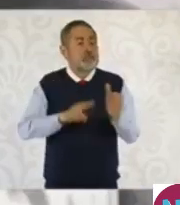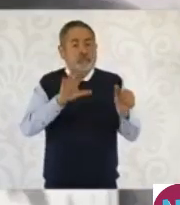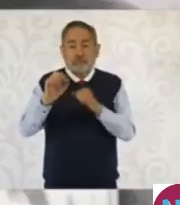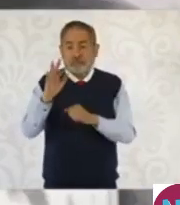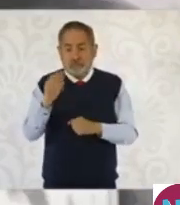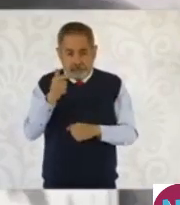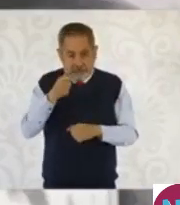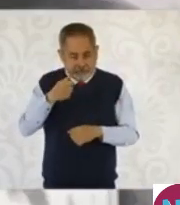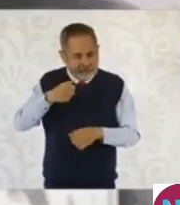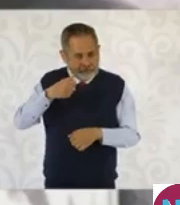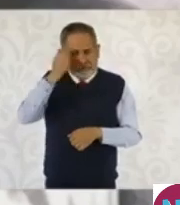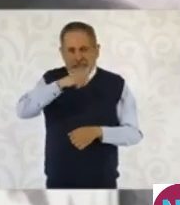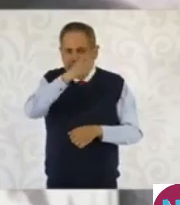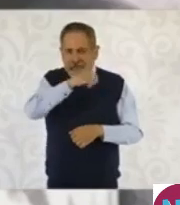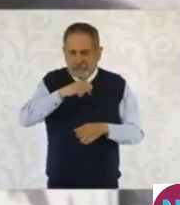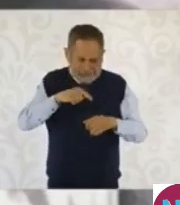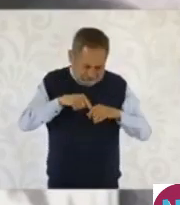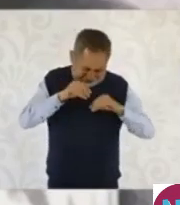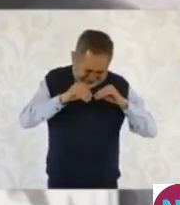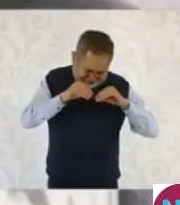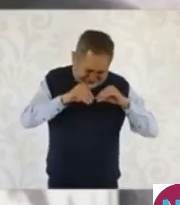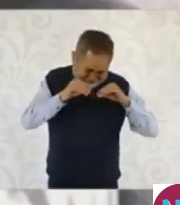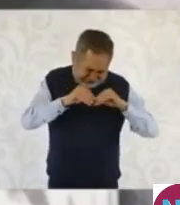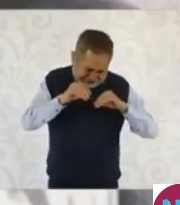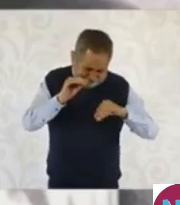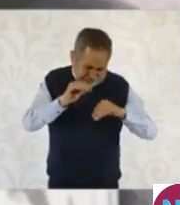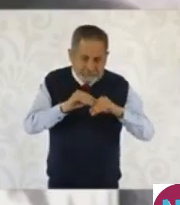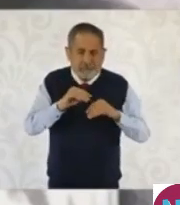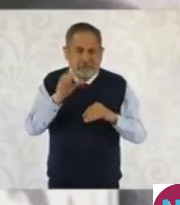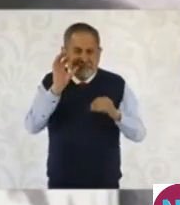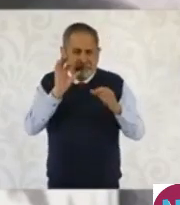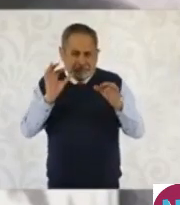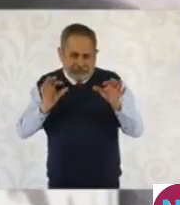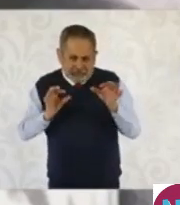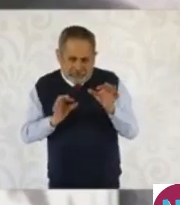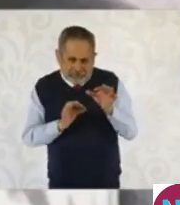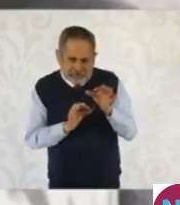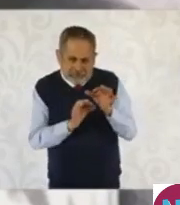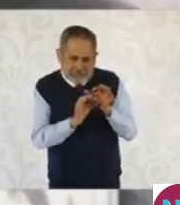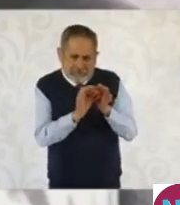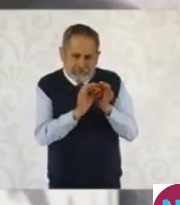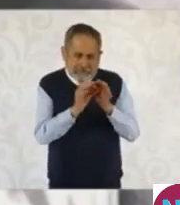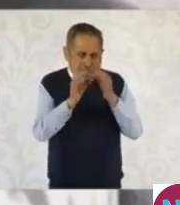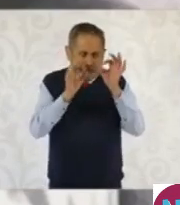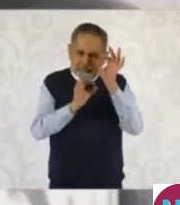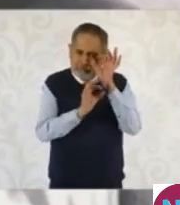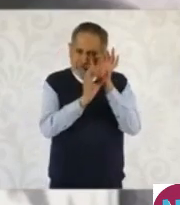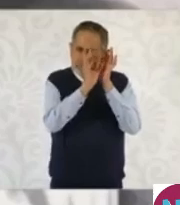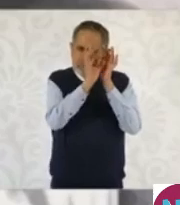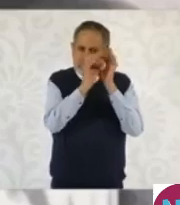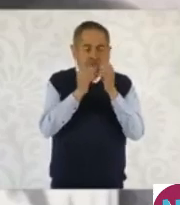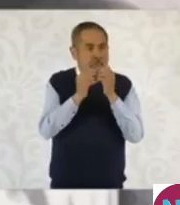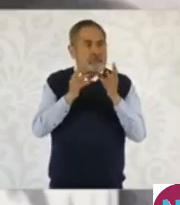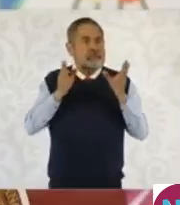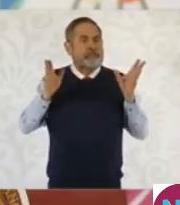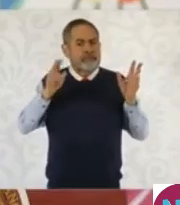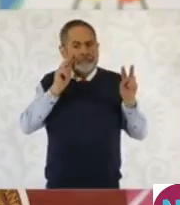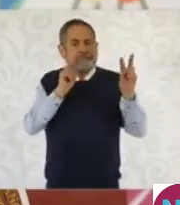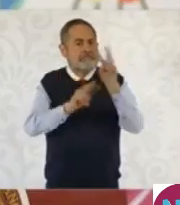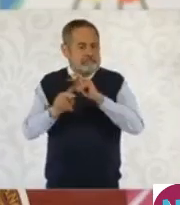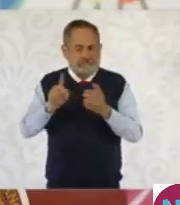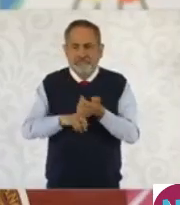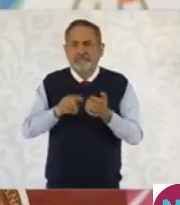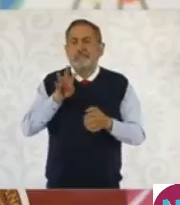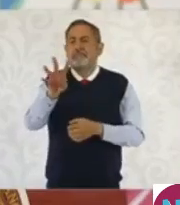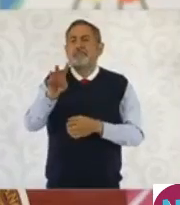2,653 procedimientos de colocación de lente intraocular en 19 unidades